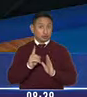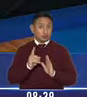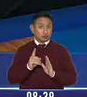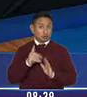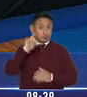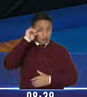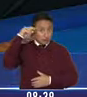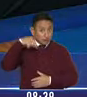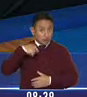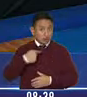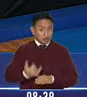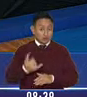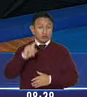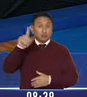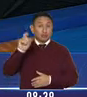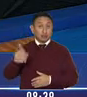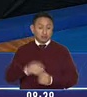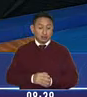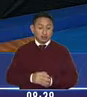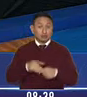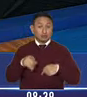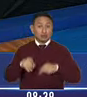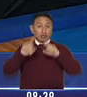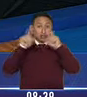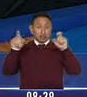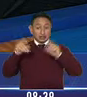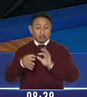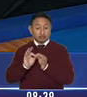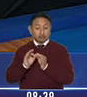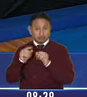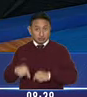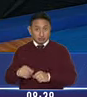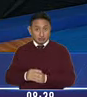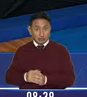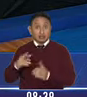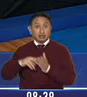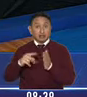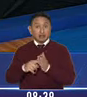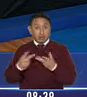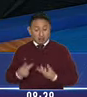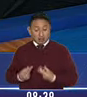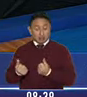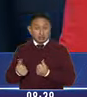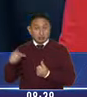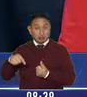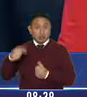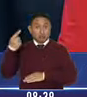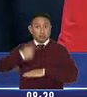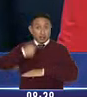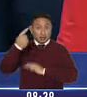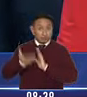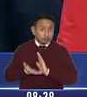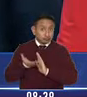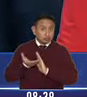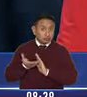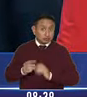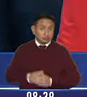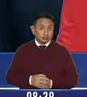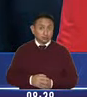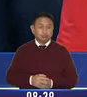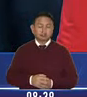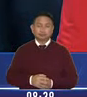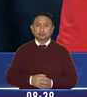recuerde lo que le pregunté ahora. Si asume una empresa el mejoramiento, pues también implica que podría aumentarse un peaje a la vía Loac Santo Domingo.